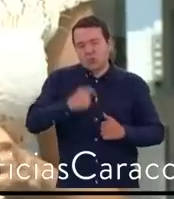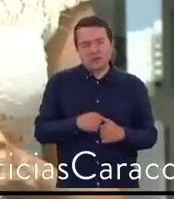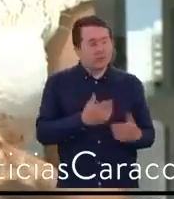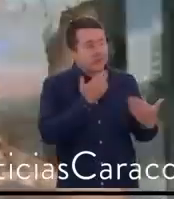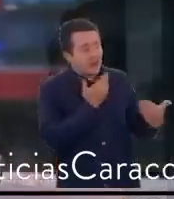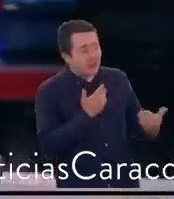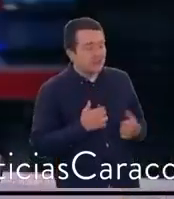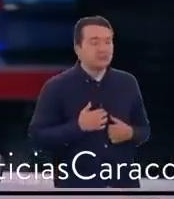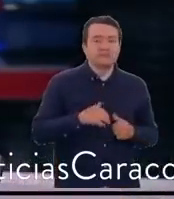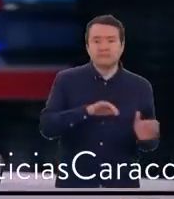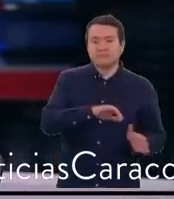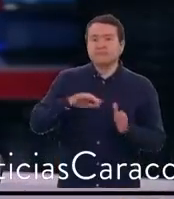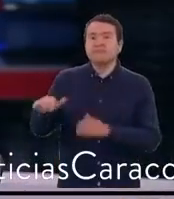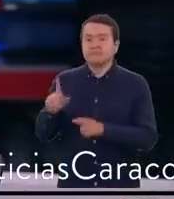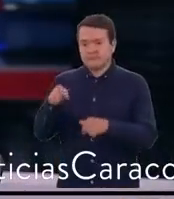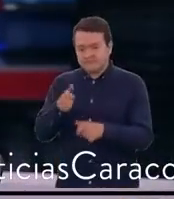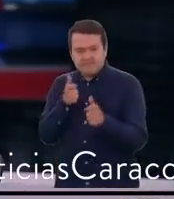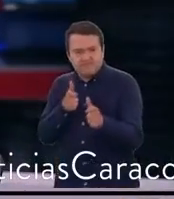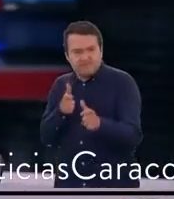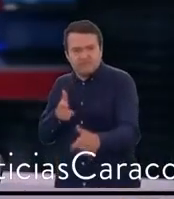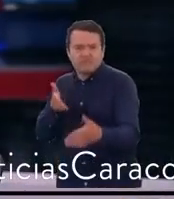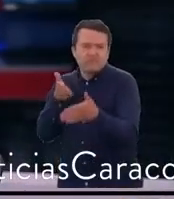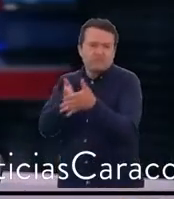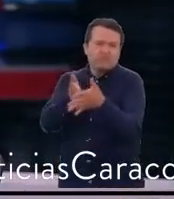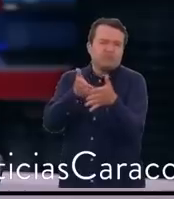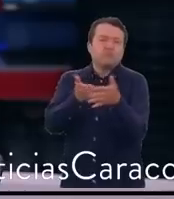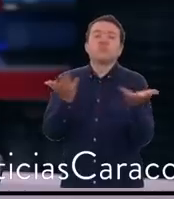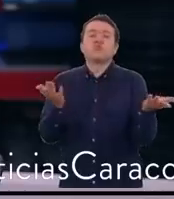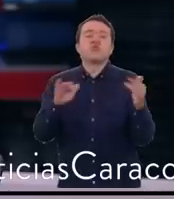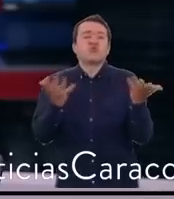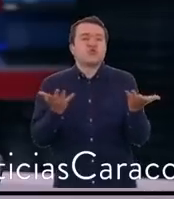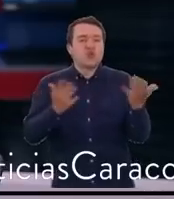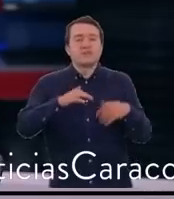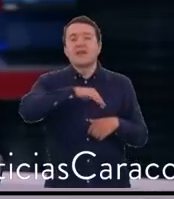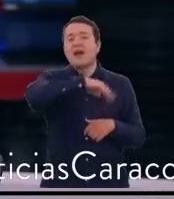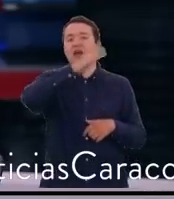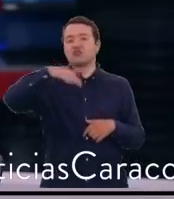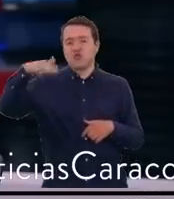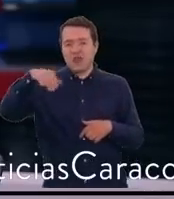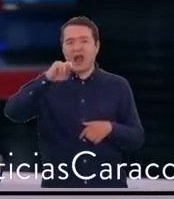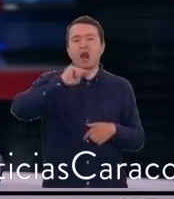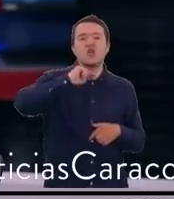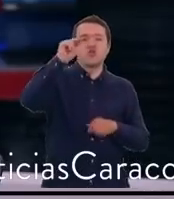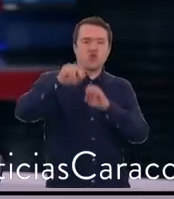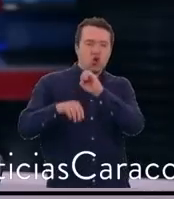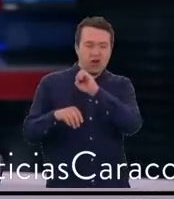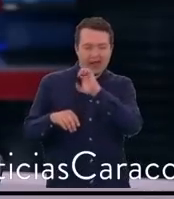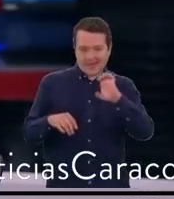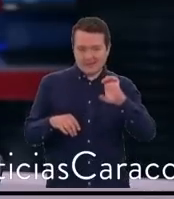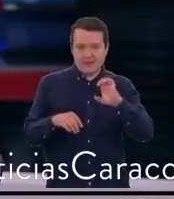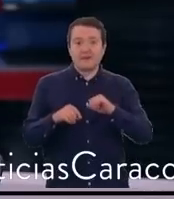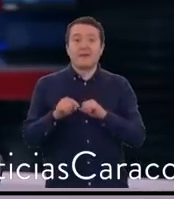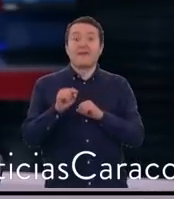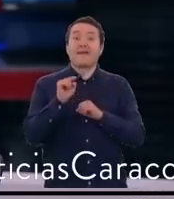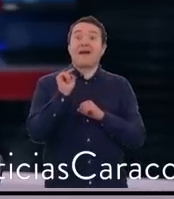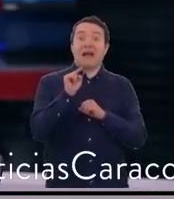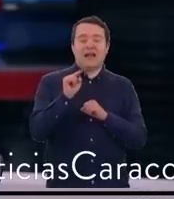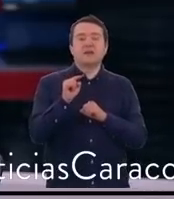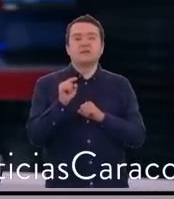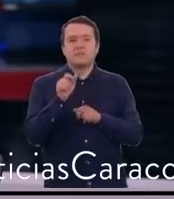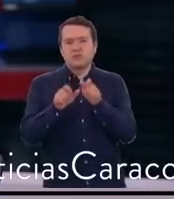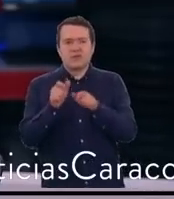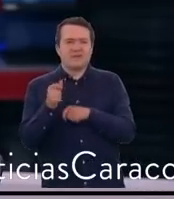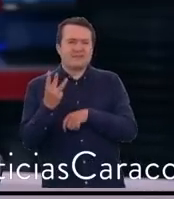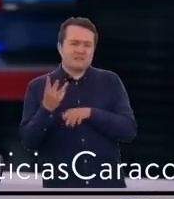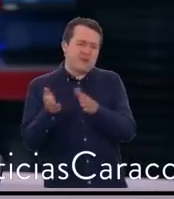mientras tanto un ataque armado se presentó en un balneario del municipio del norte de antioquia tres personas murieron y otra resultó herida el